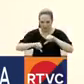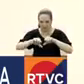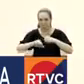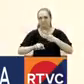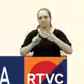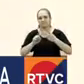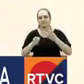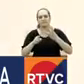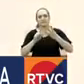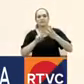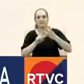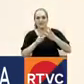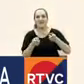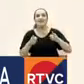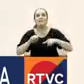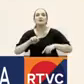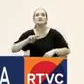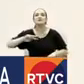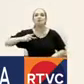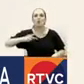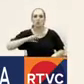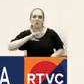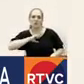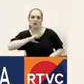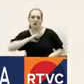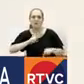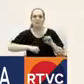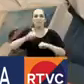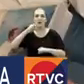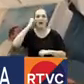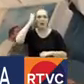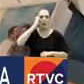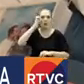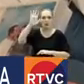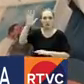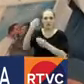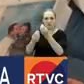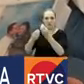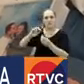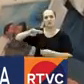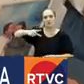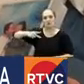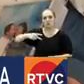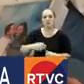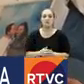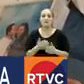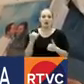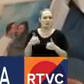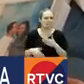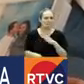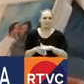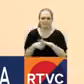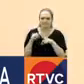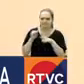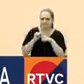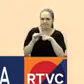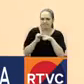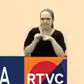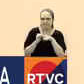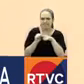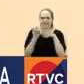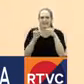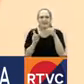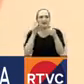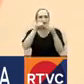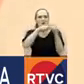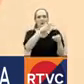de bronce en Olimpiada Europea de Física. Por ahora, Miguel continúa su preparación para ingresar a la Universidad de sus